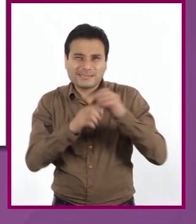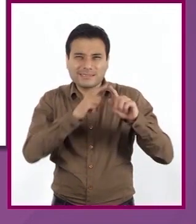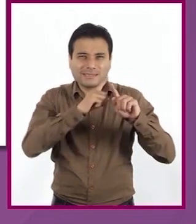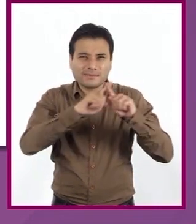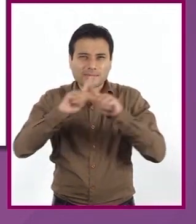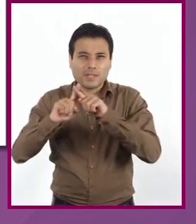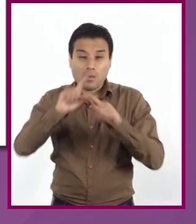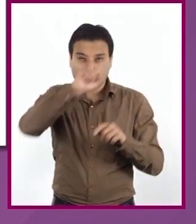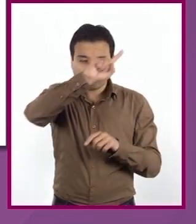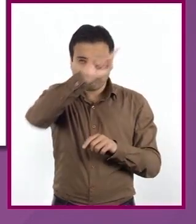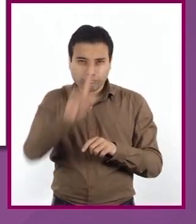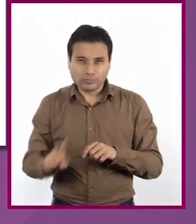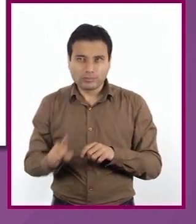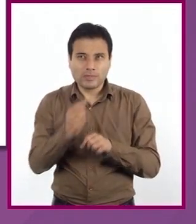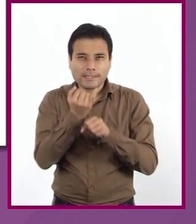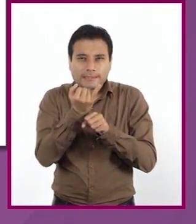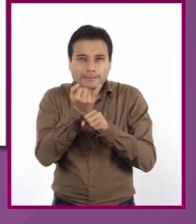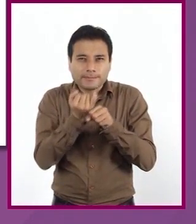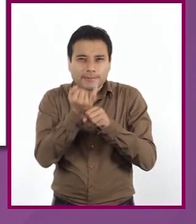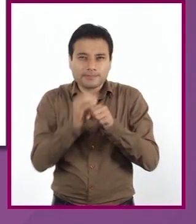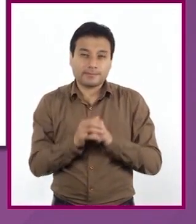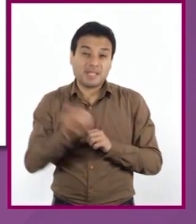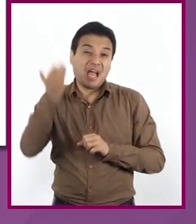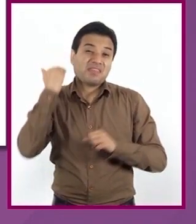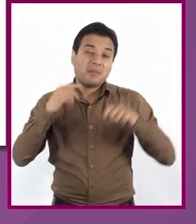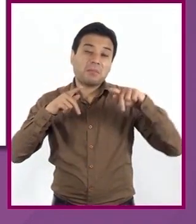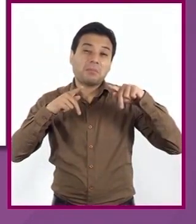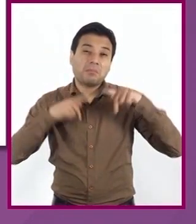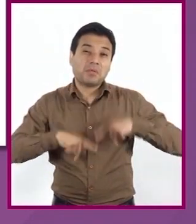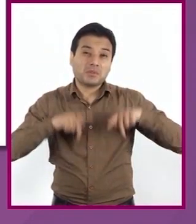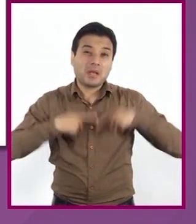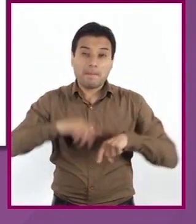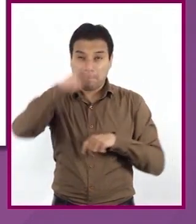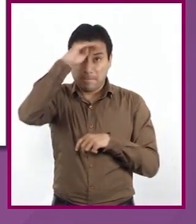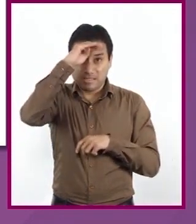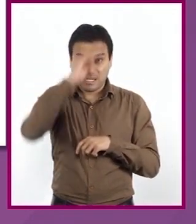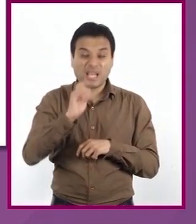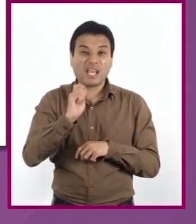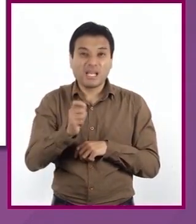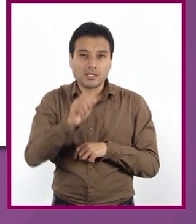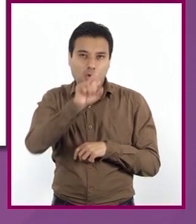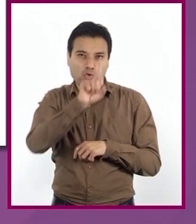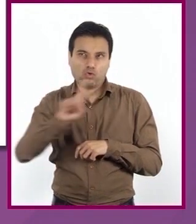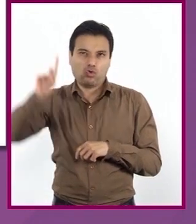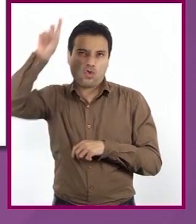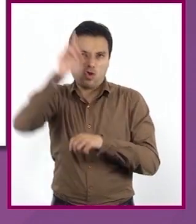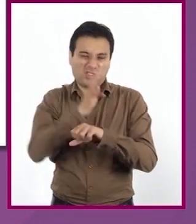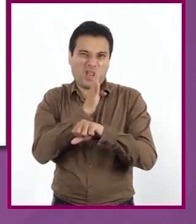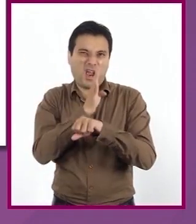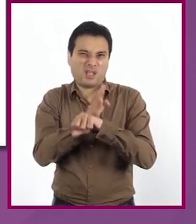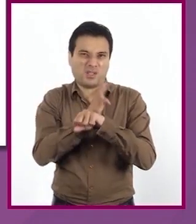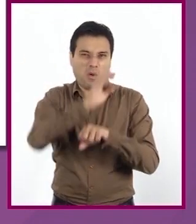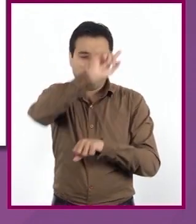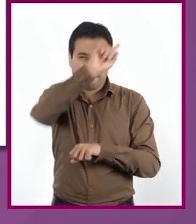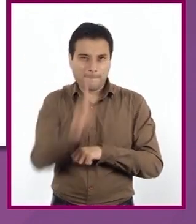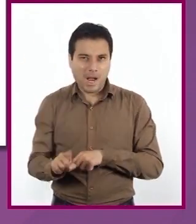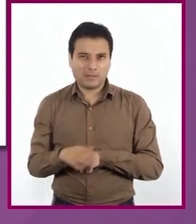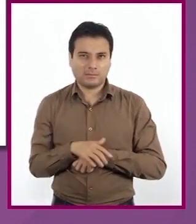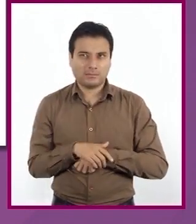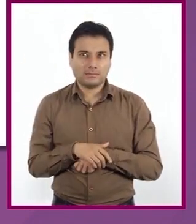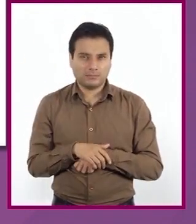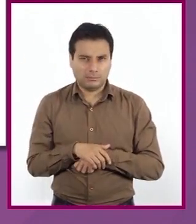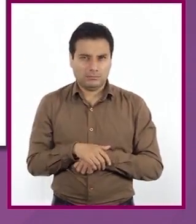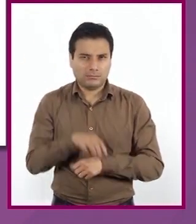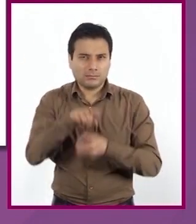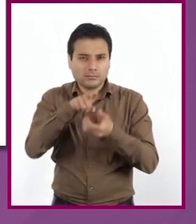cielo. En esa época se creía que los relámpagos eran castigos divinos sobre la Tierra. Por ello, tampoco se sabía con certeza qué